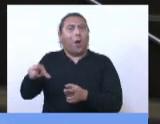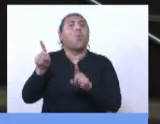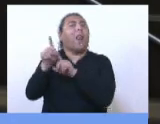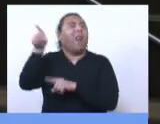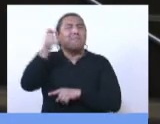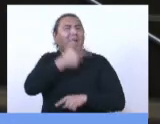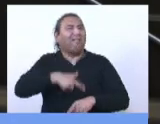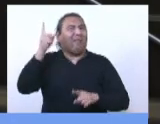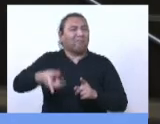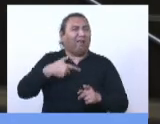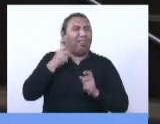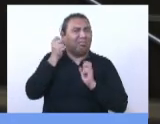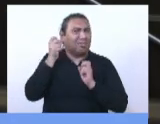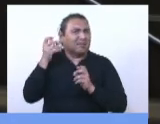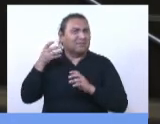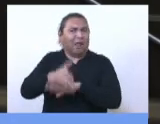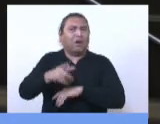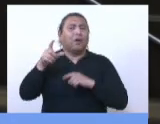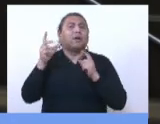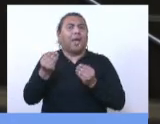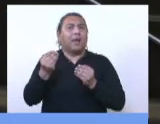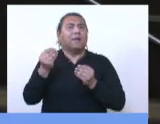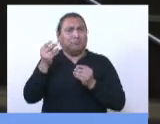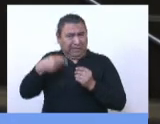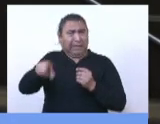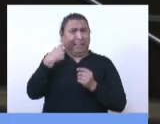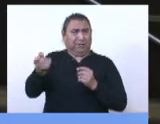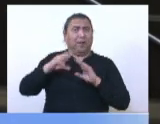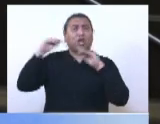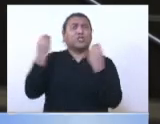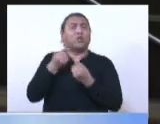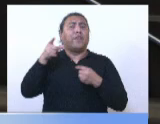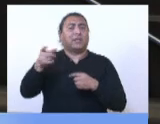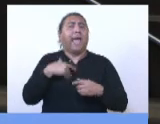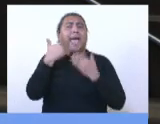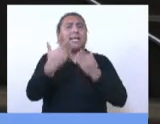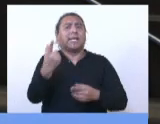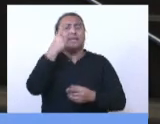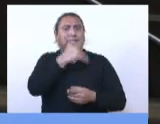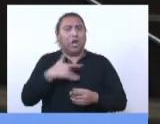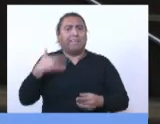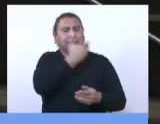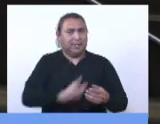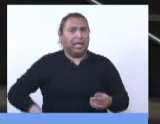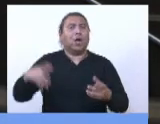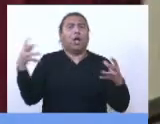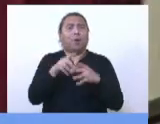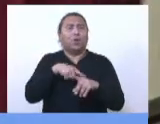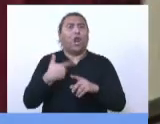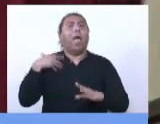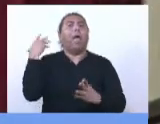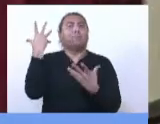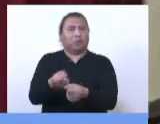con criterio empresario y fíjense el resultado de esa política gracias presidente vamos nuestro lo que va a acompañar afirmativamente senador